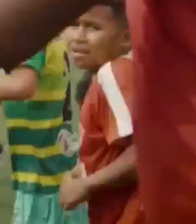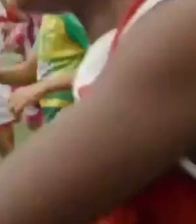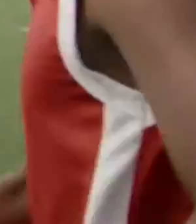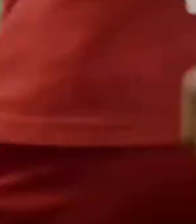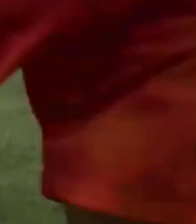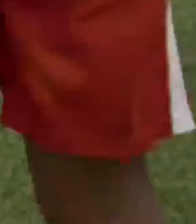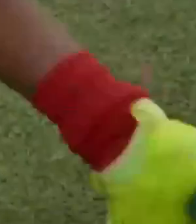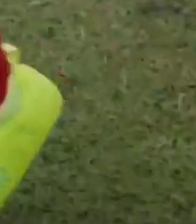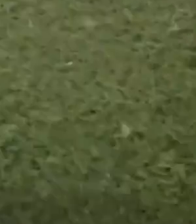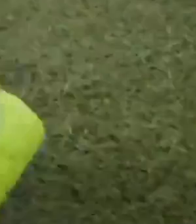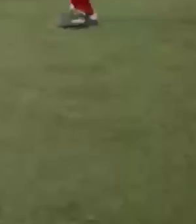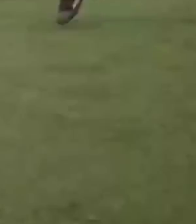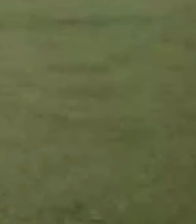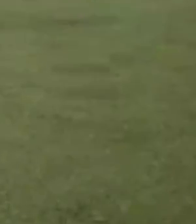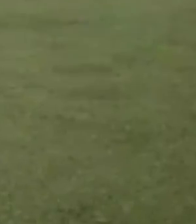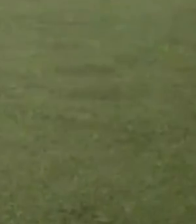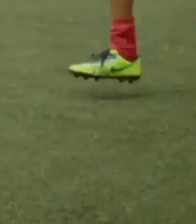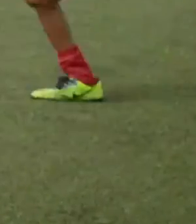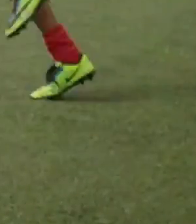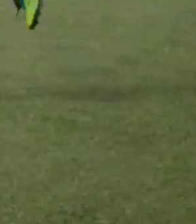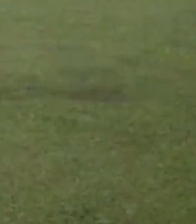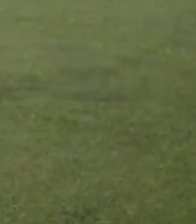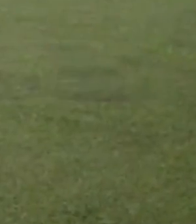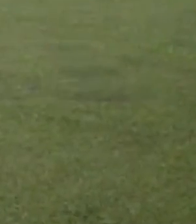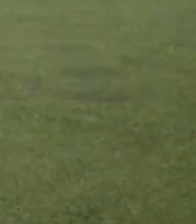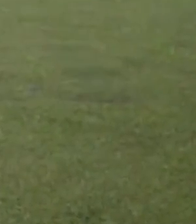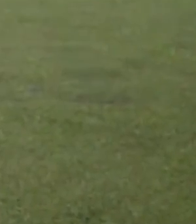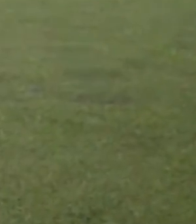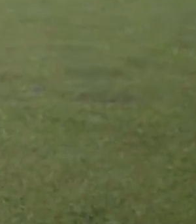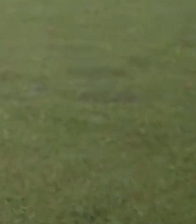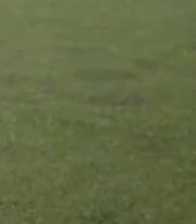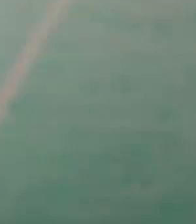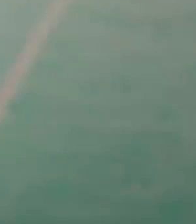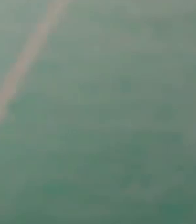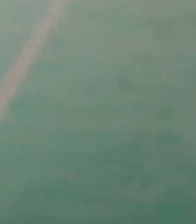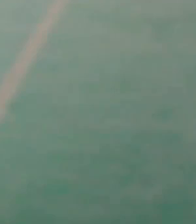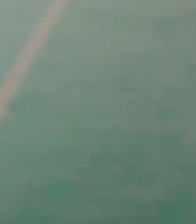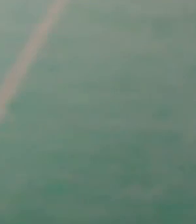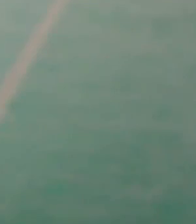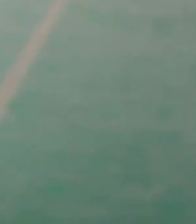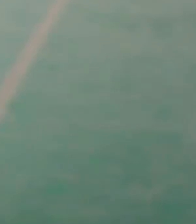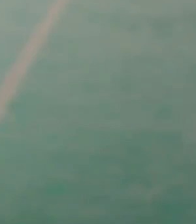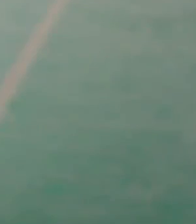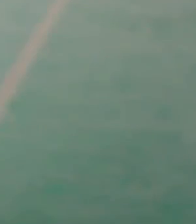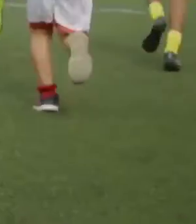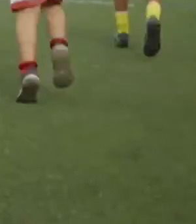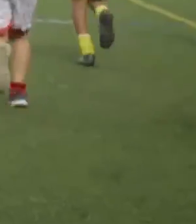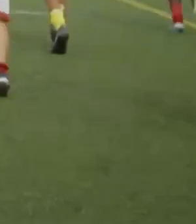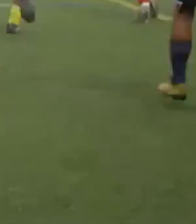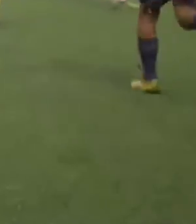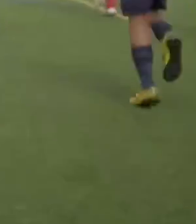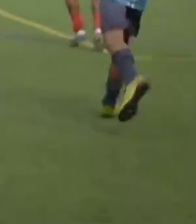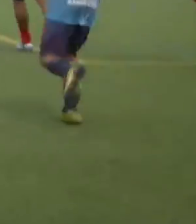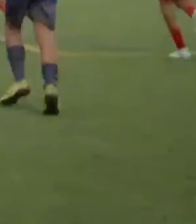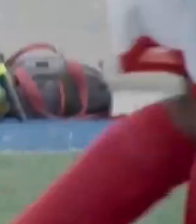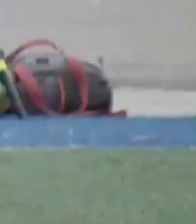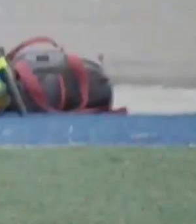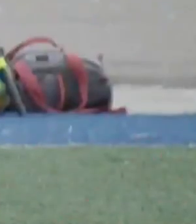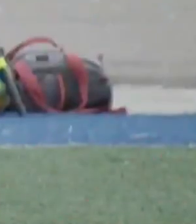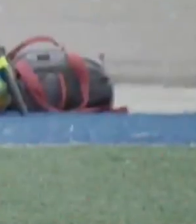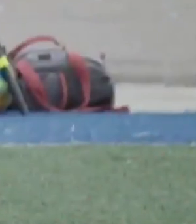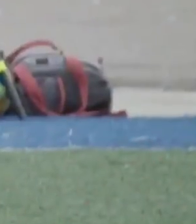Y regresé y gracias al Señor aquí estamos tratando de sacar jugadores, haciendo lo que me gusta.